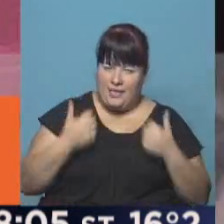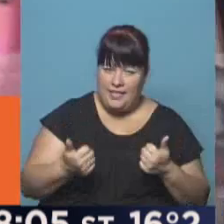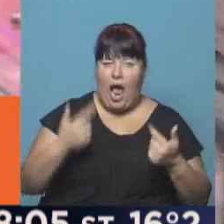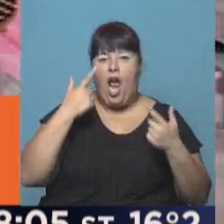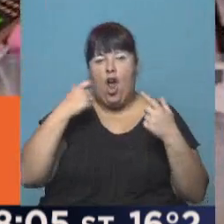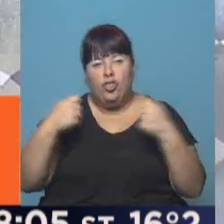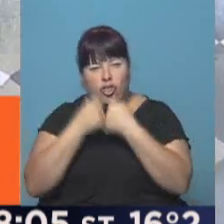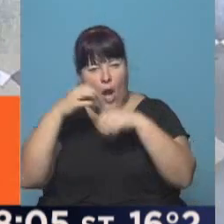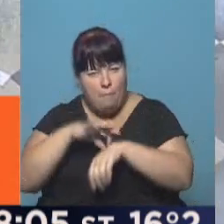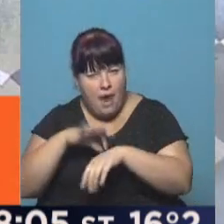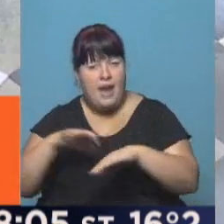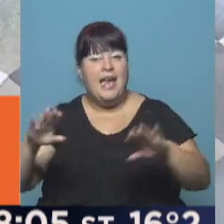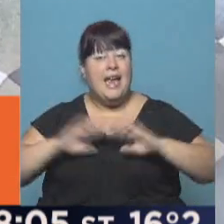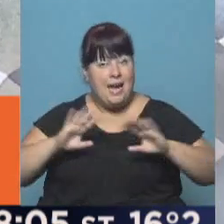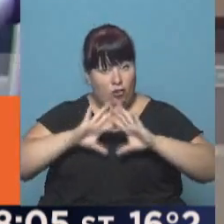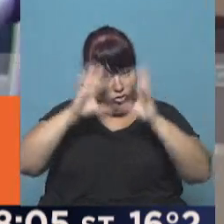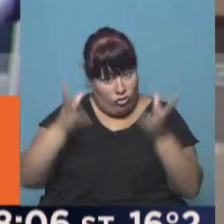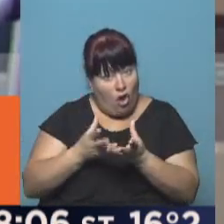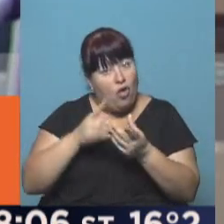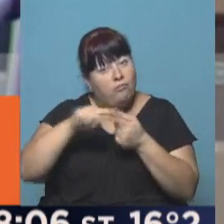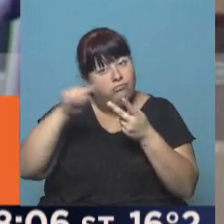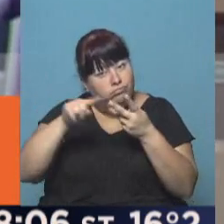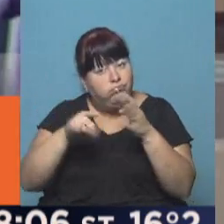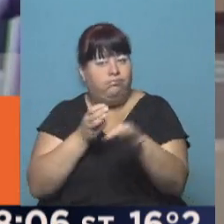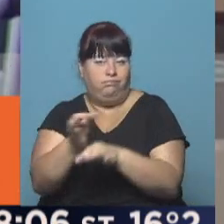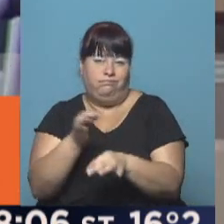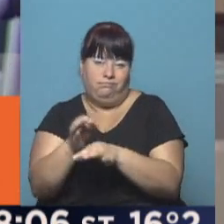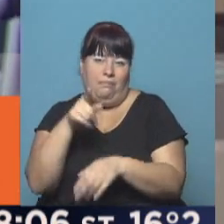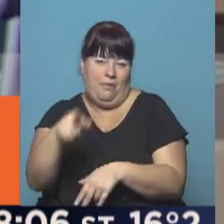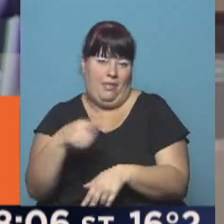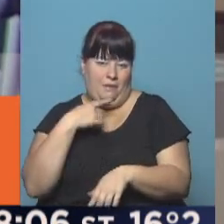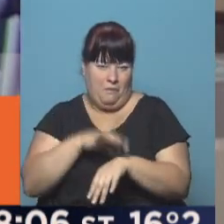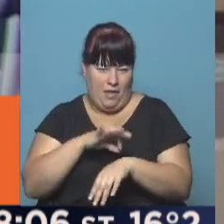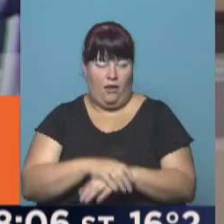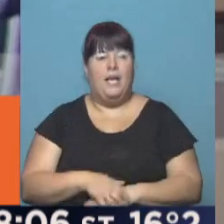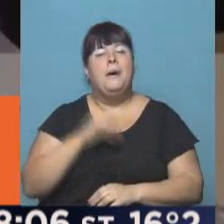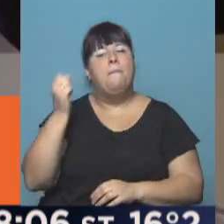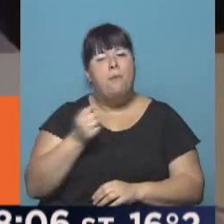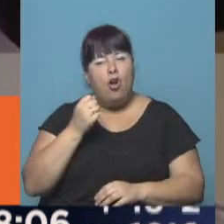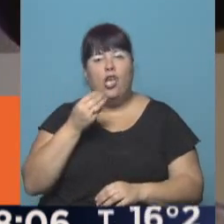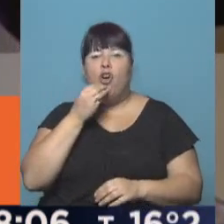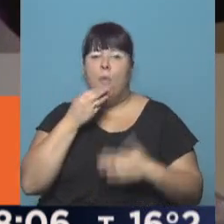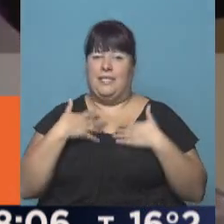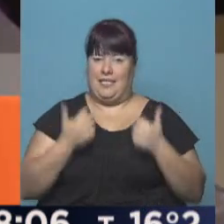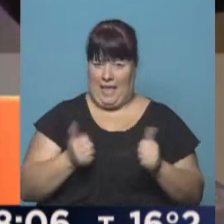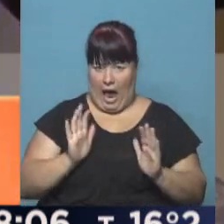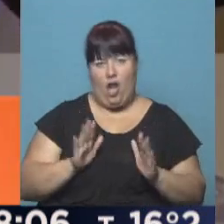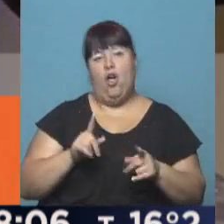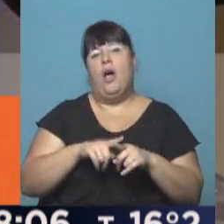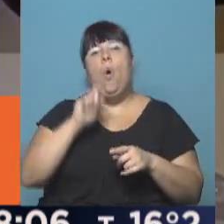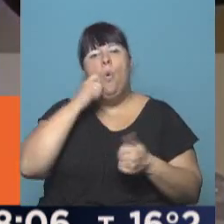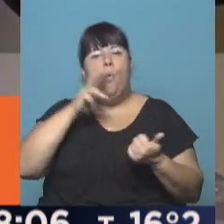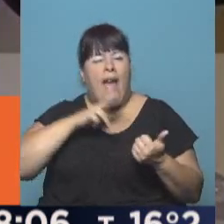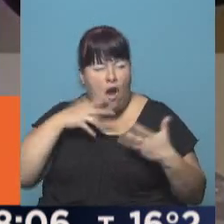controles médicos y actividad física son algunas de las recomendaciones. Es importante llevar una dieta sana, que tiene que ser rica